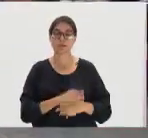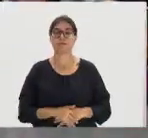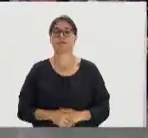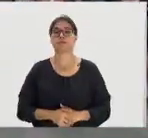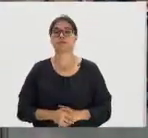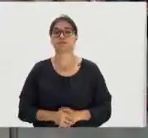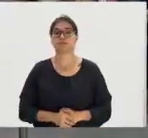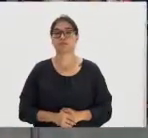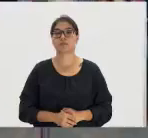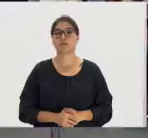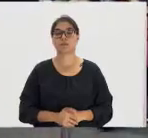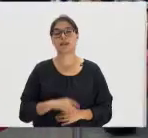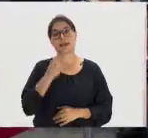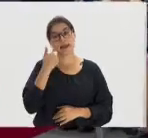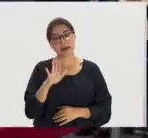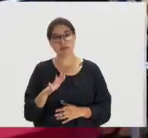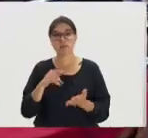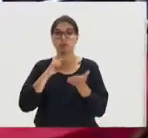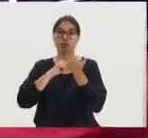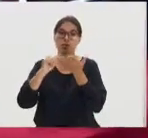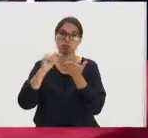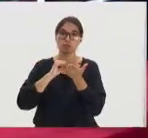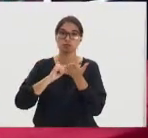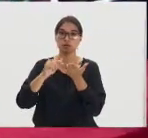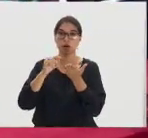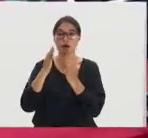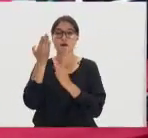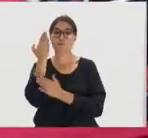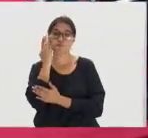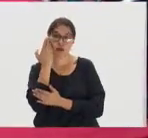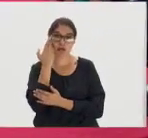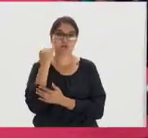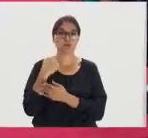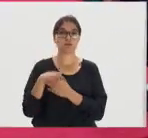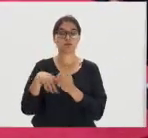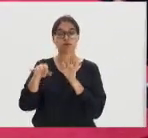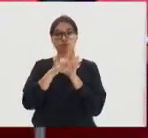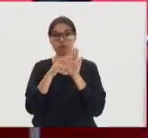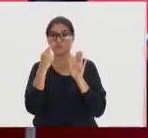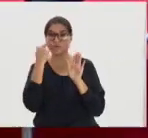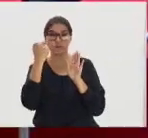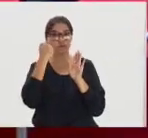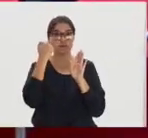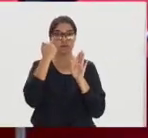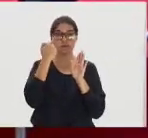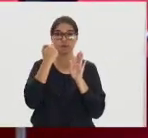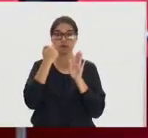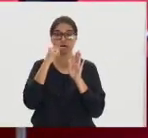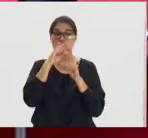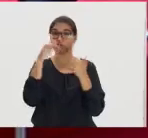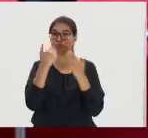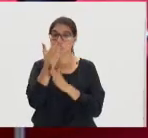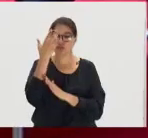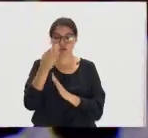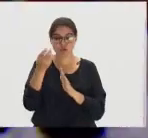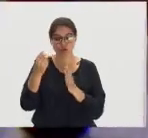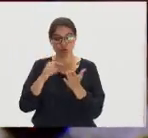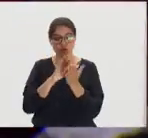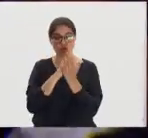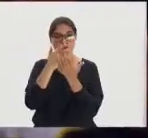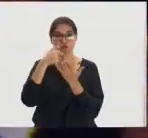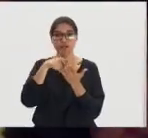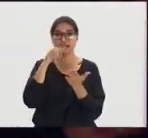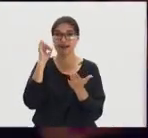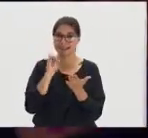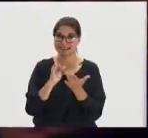y se mete a otra app y se mete a la web y se mete a la música y se pone para acá y viene para allá. Cada vez que usted abre una ventana, esa ventana en